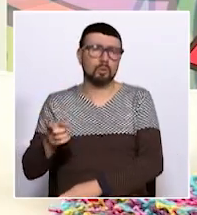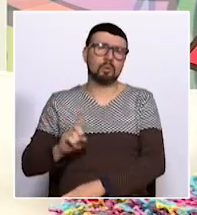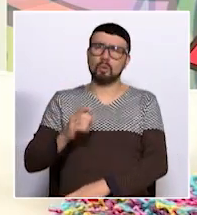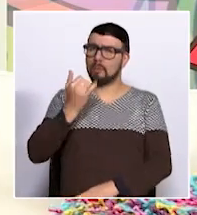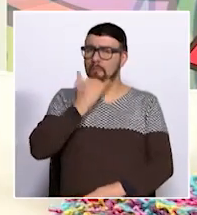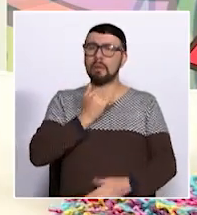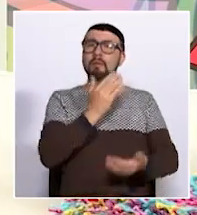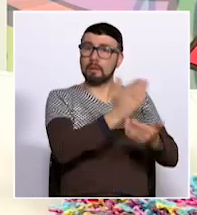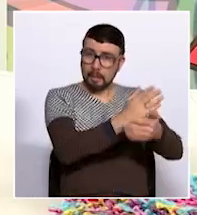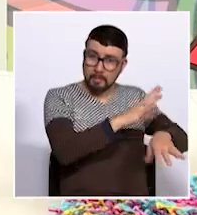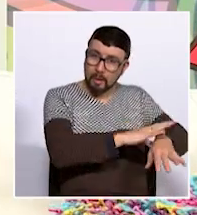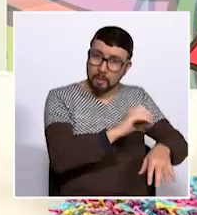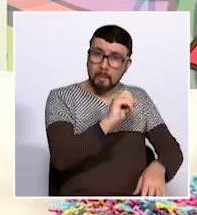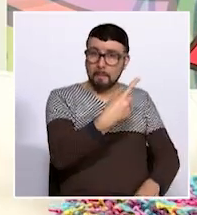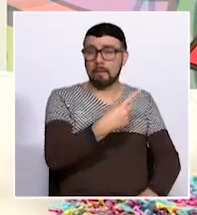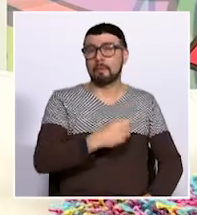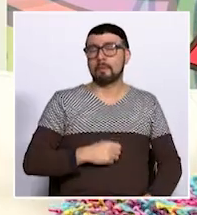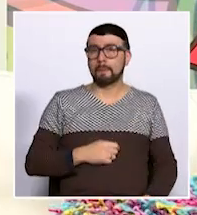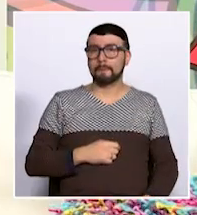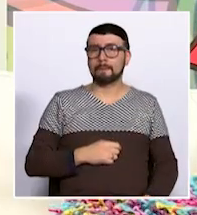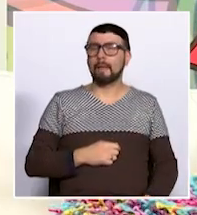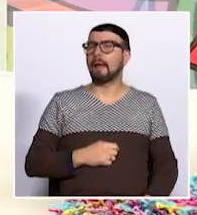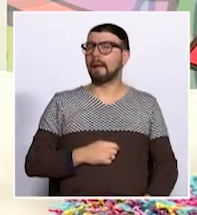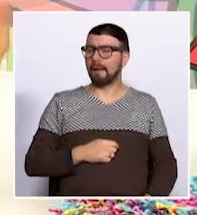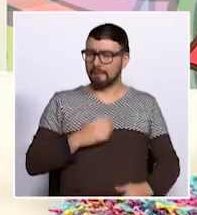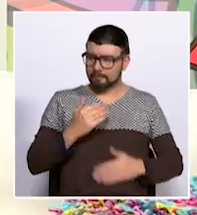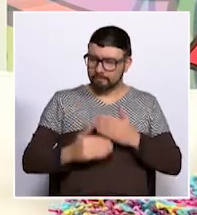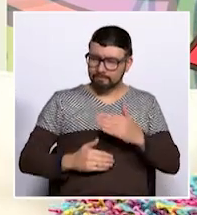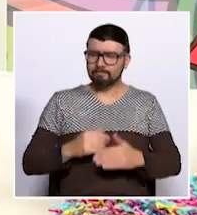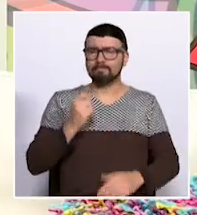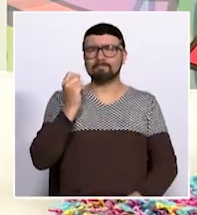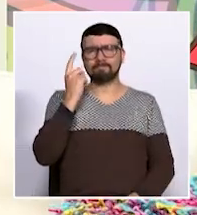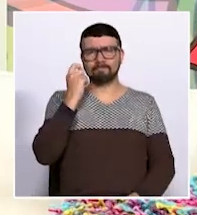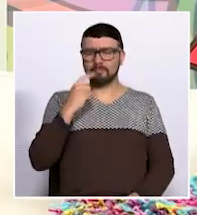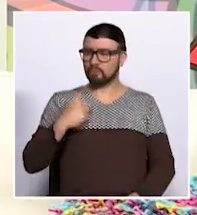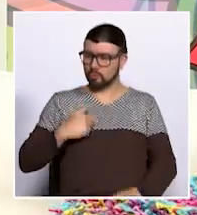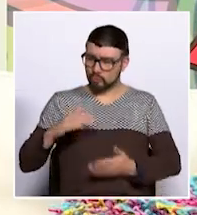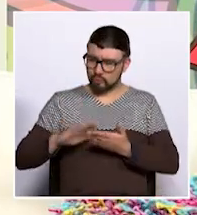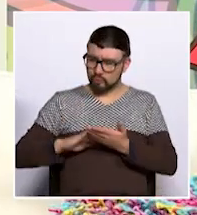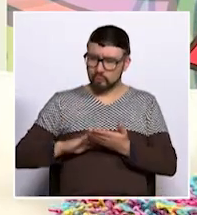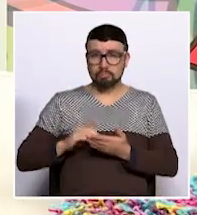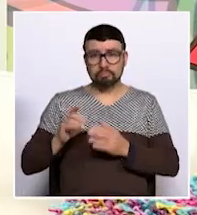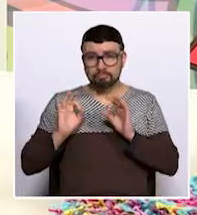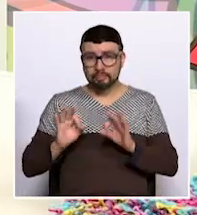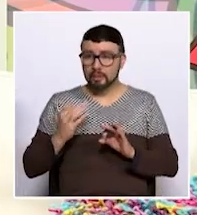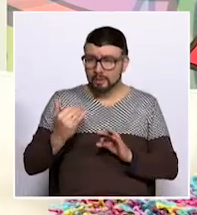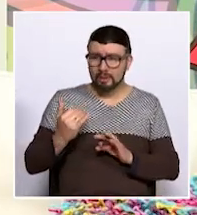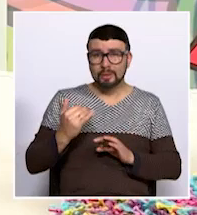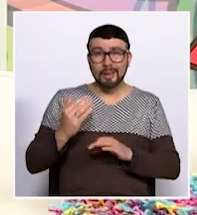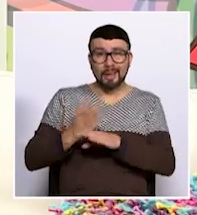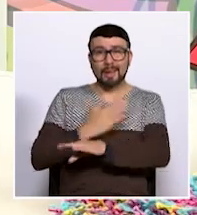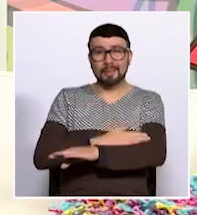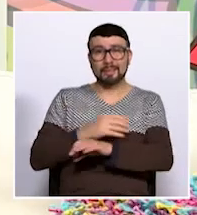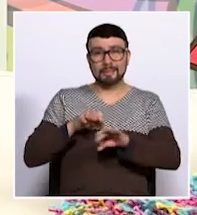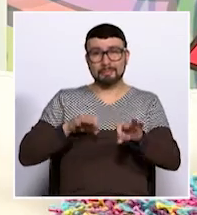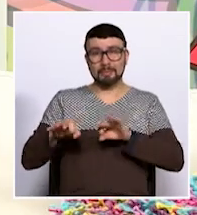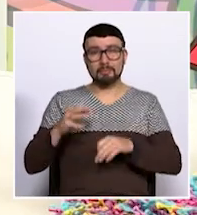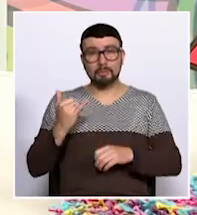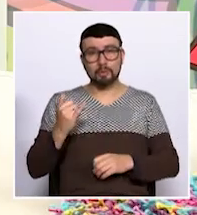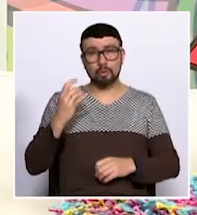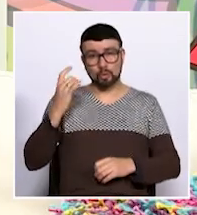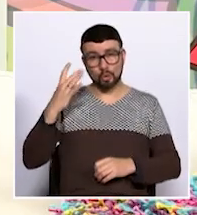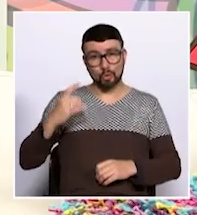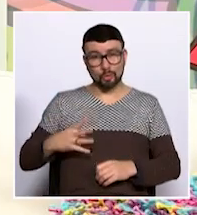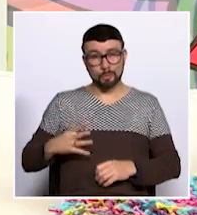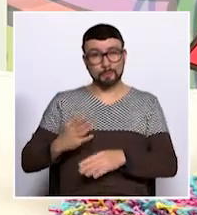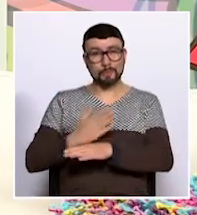Cuando nosotros comenzamos a entender esto, ¿sí? Y ahorita que les hablaba de la parte del dolor, que lo vamos a ver en el